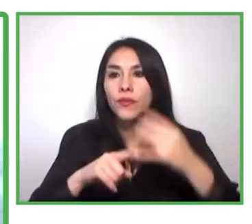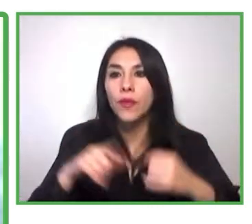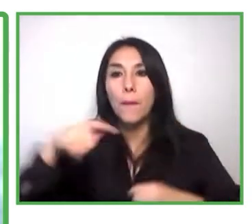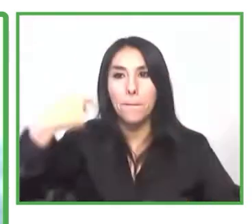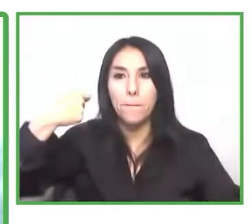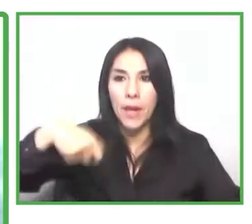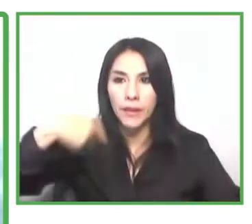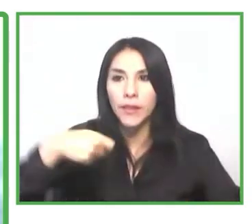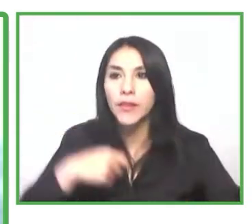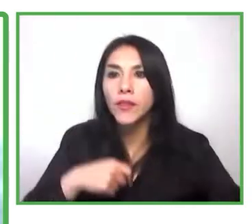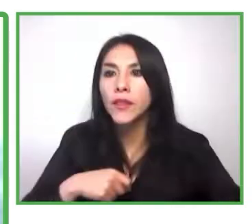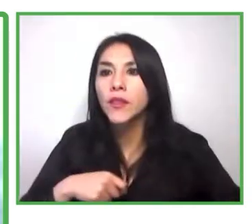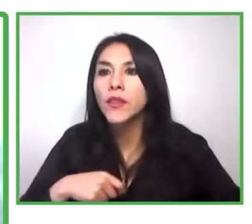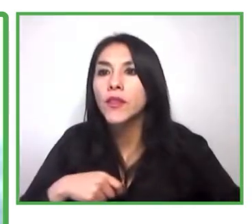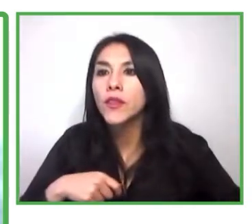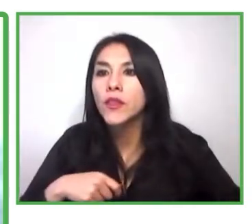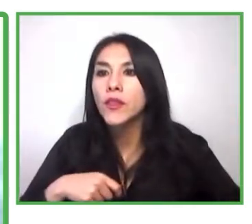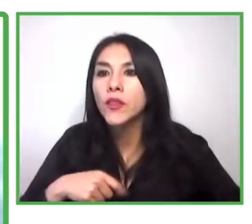Gracias.